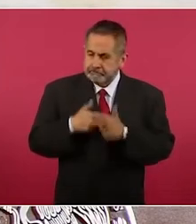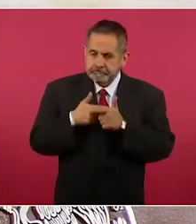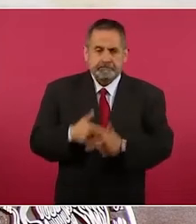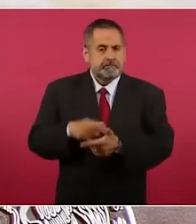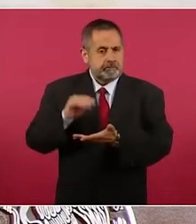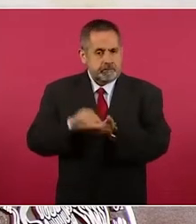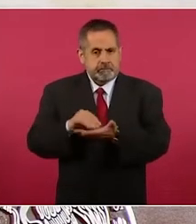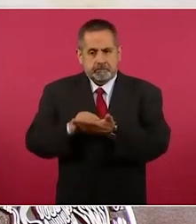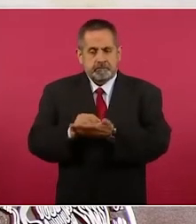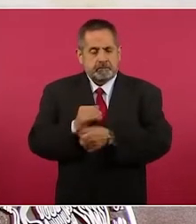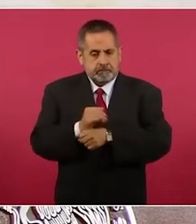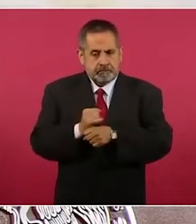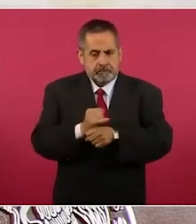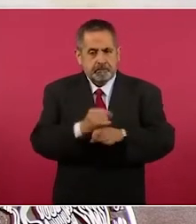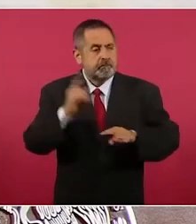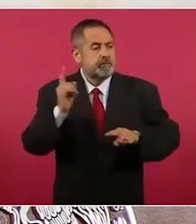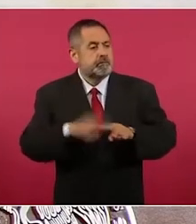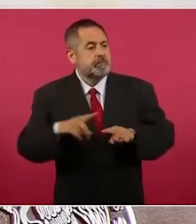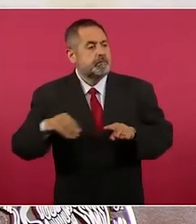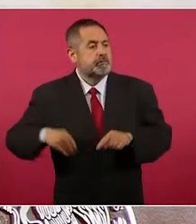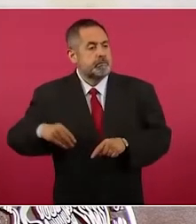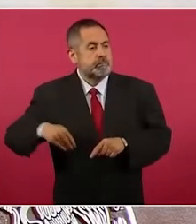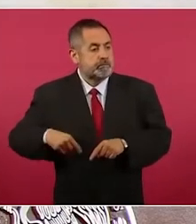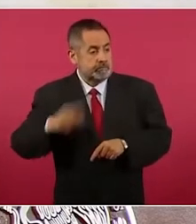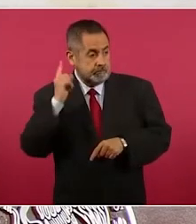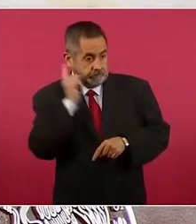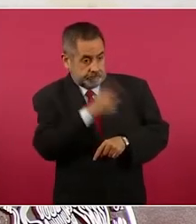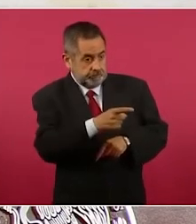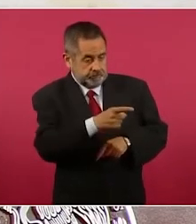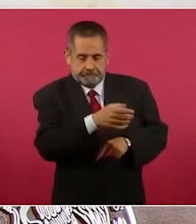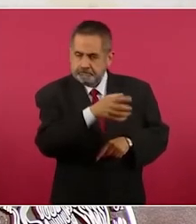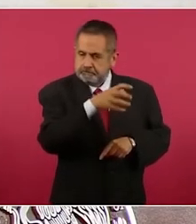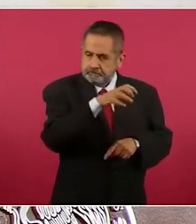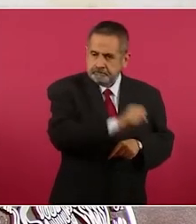continuar la búsqueda de los responsables.